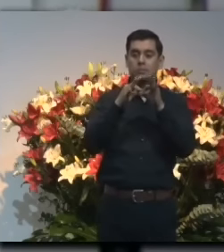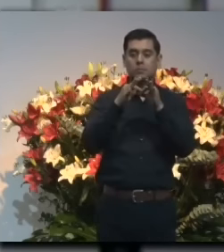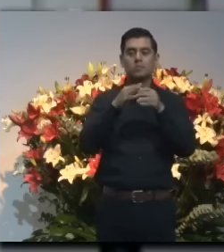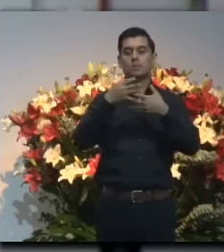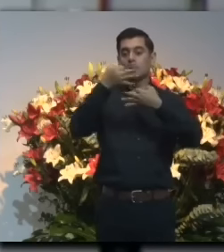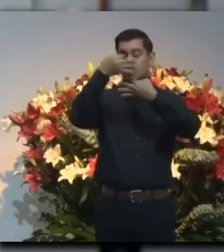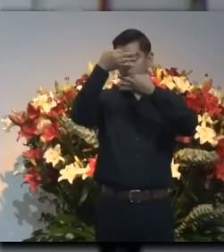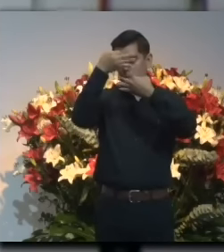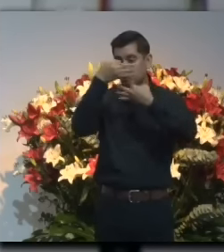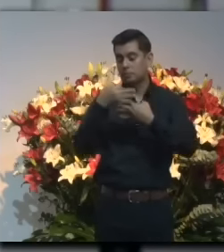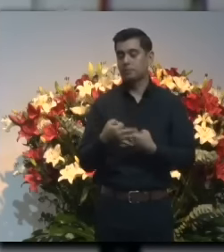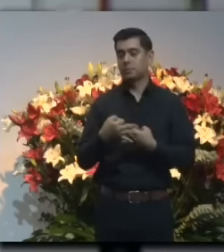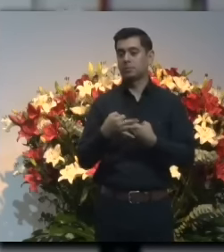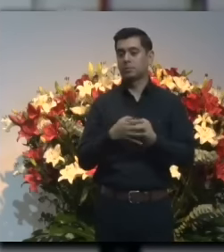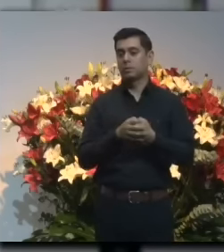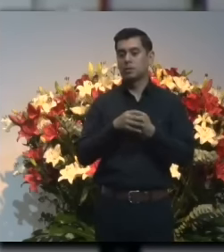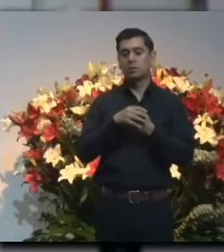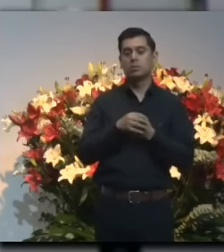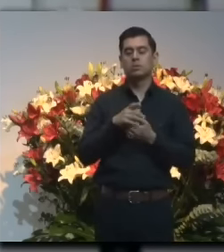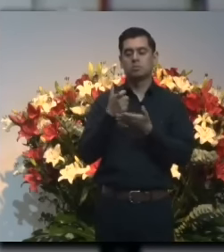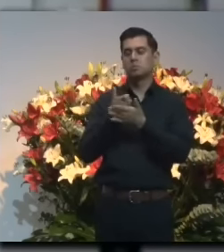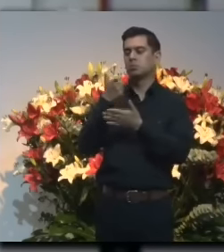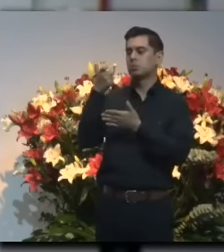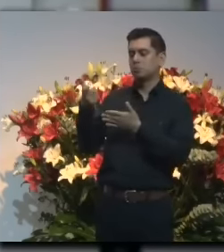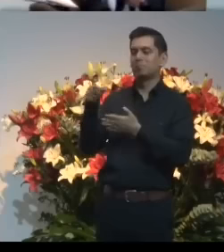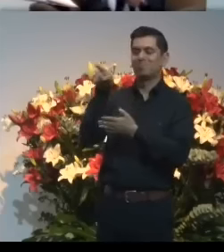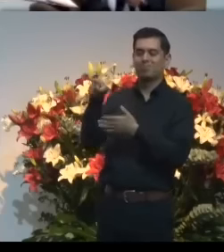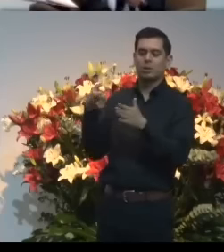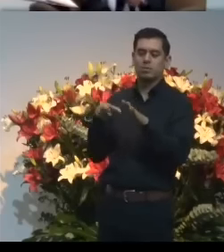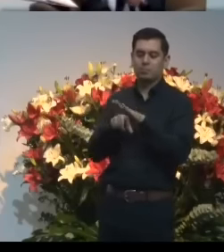y que no tiene dinero ilícito en sus cuentas.